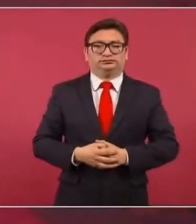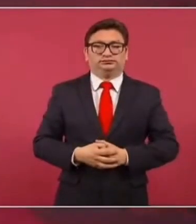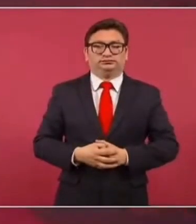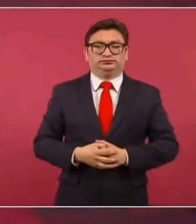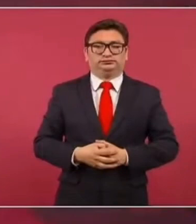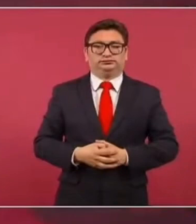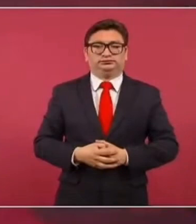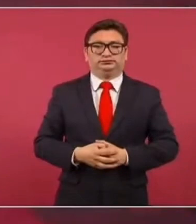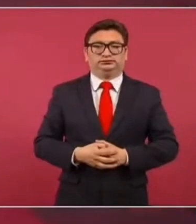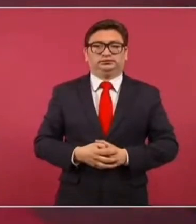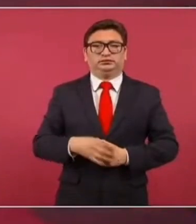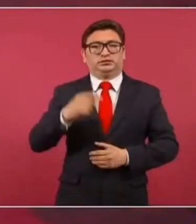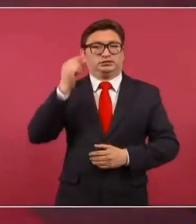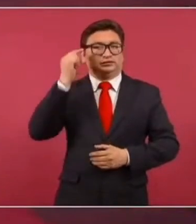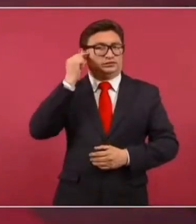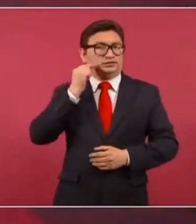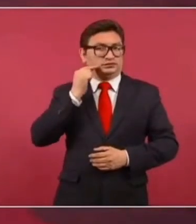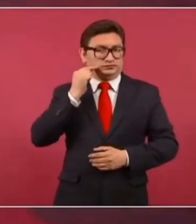de Guerrero,